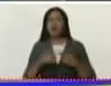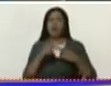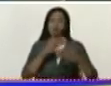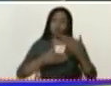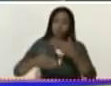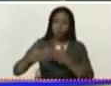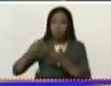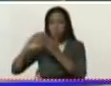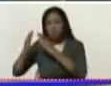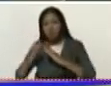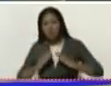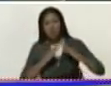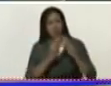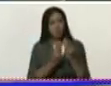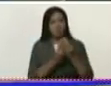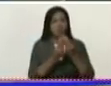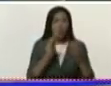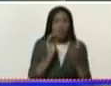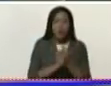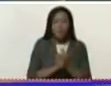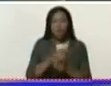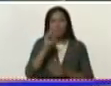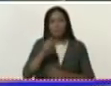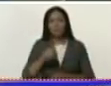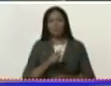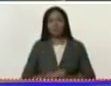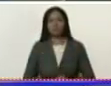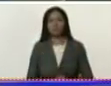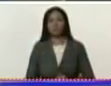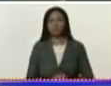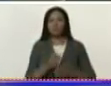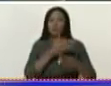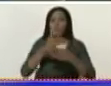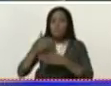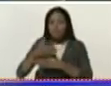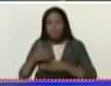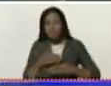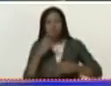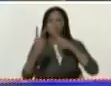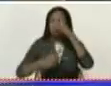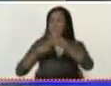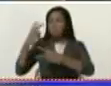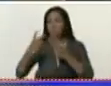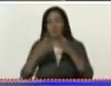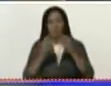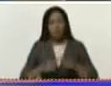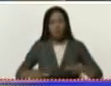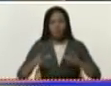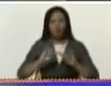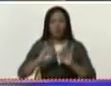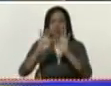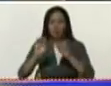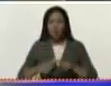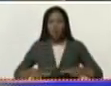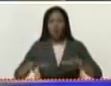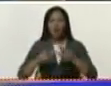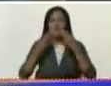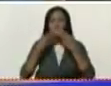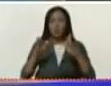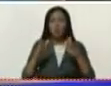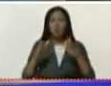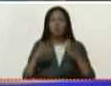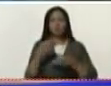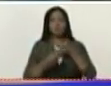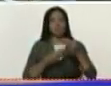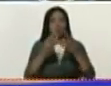comunidad, con las amistades, compartiendo, paseando por los espacios públicos que se han